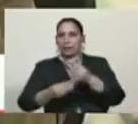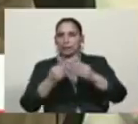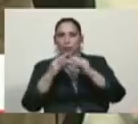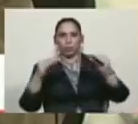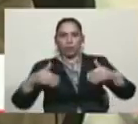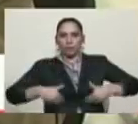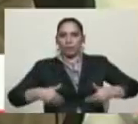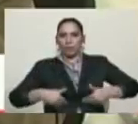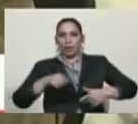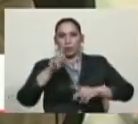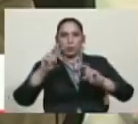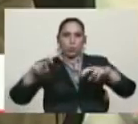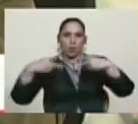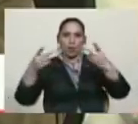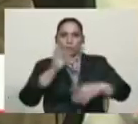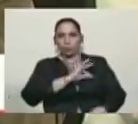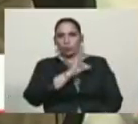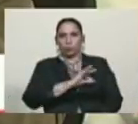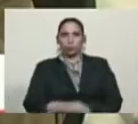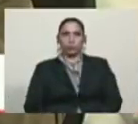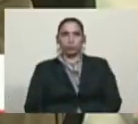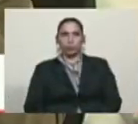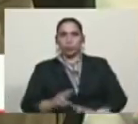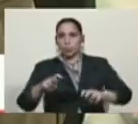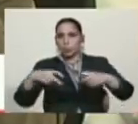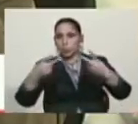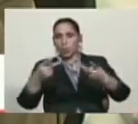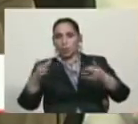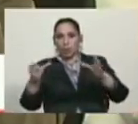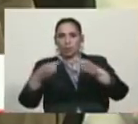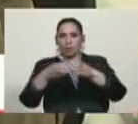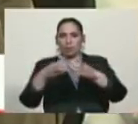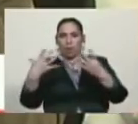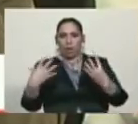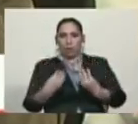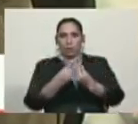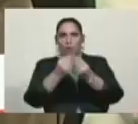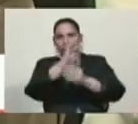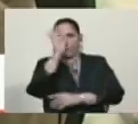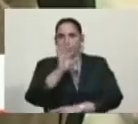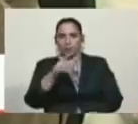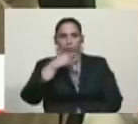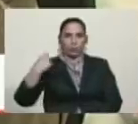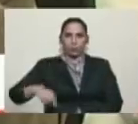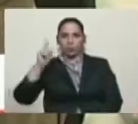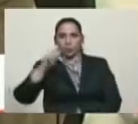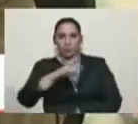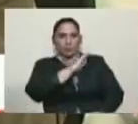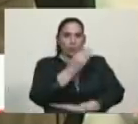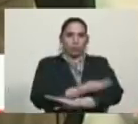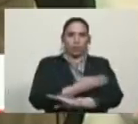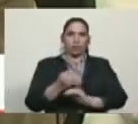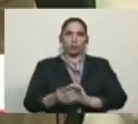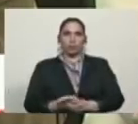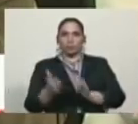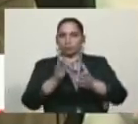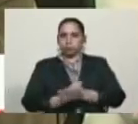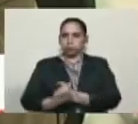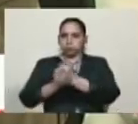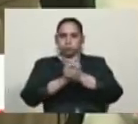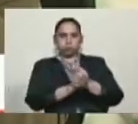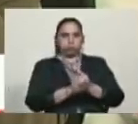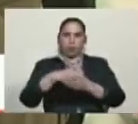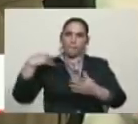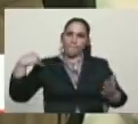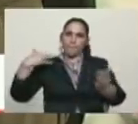con estos nuevos socios con estos nuevos equipos que nos acompañan la federación rusa por supuesto fortaleciendo nuestros lazos históricos con